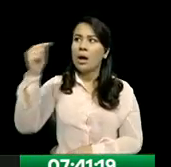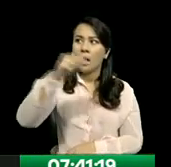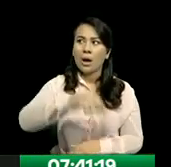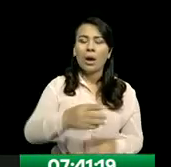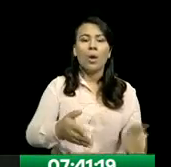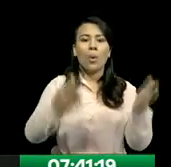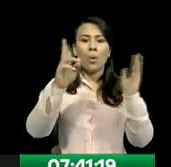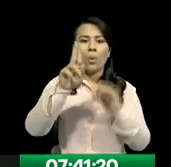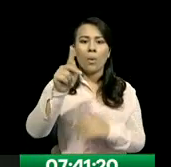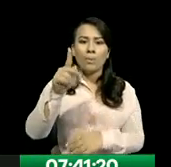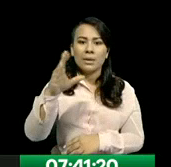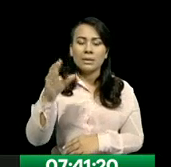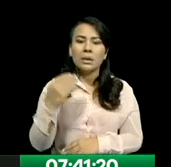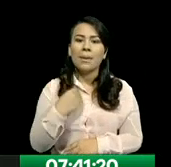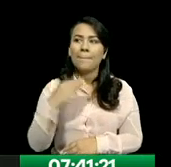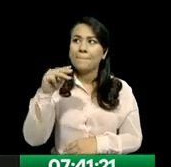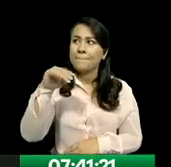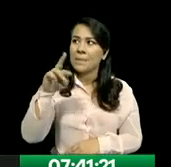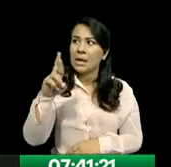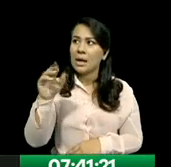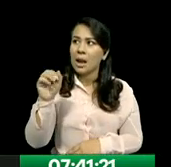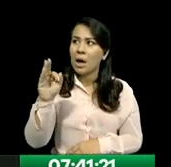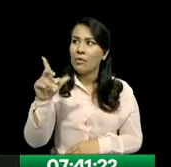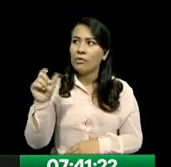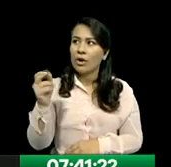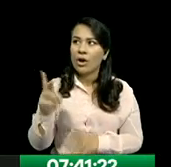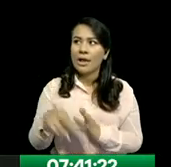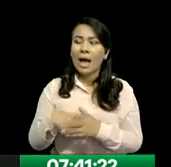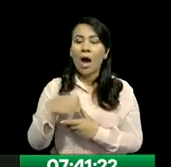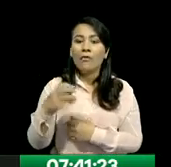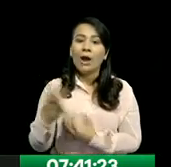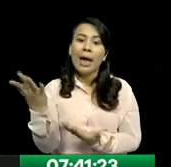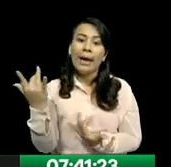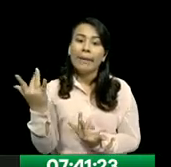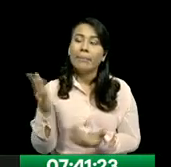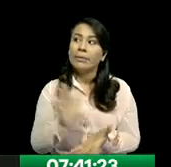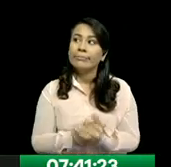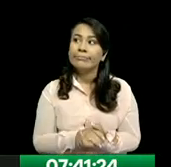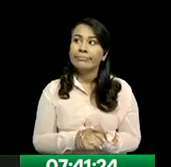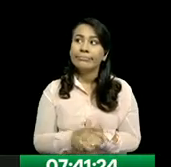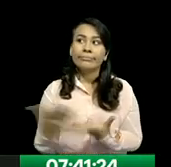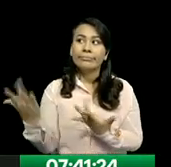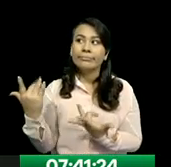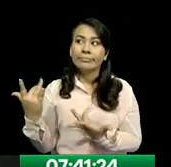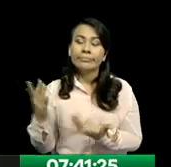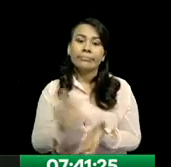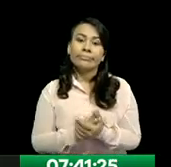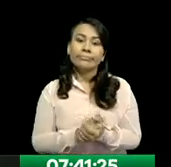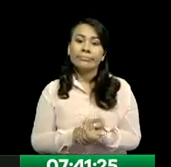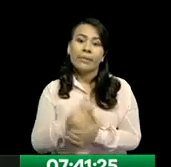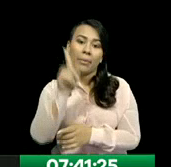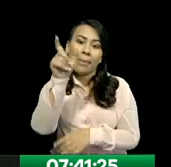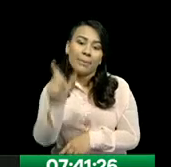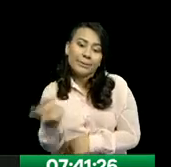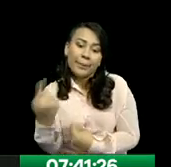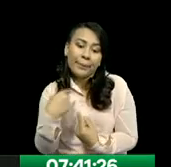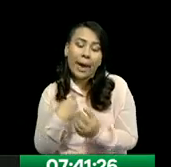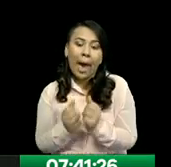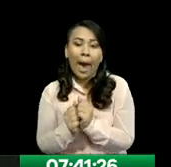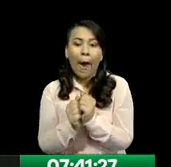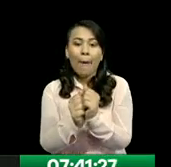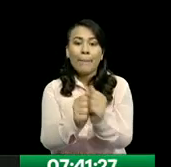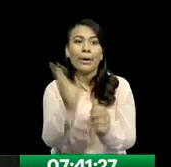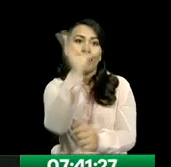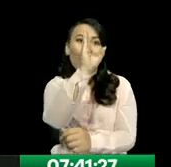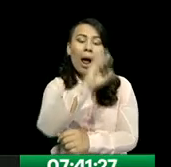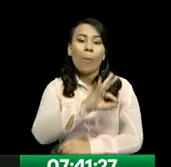de Miraflores, la unidad policial móvil, sí, aquí afuera, y solo estamos esperando, así como que a que alguien venga y nos acompañe a